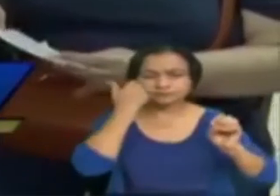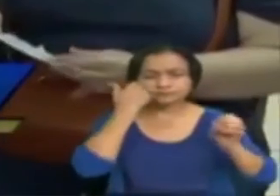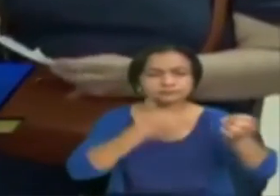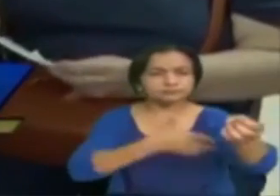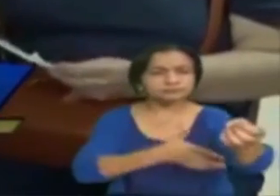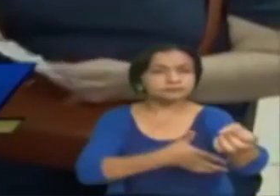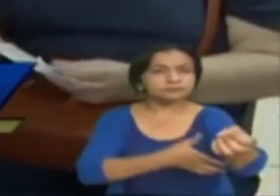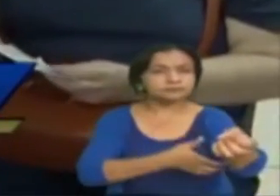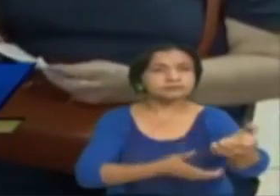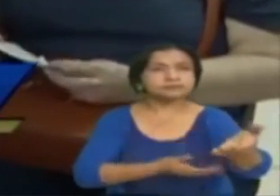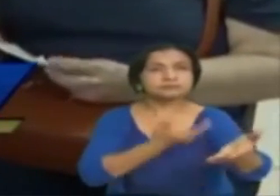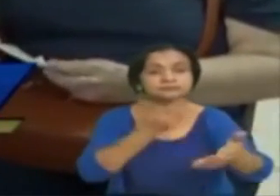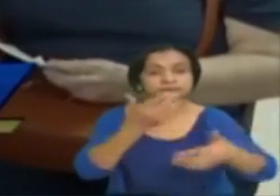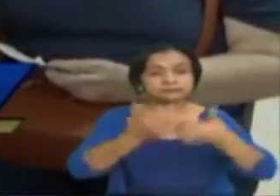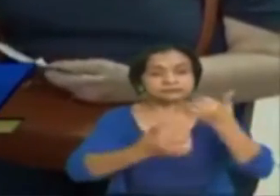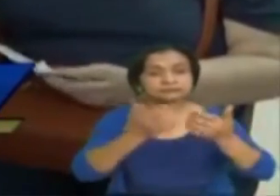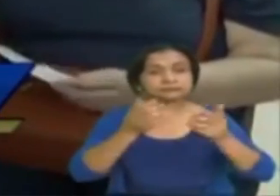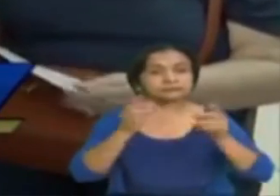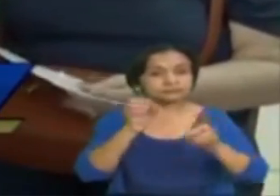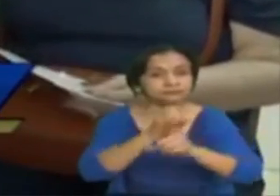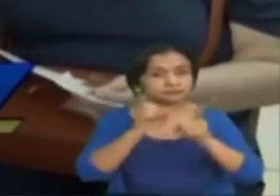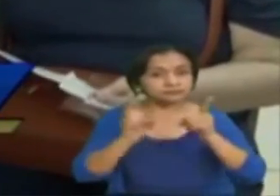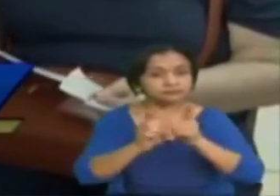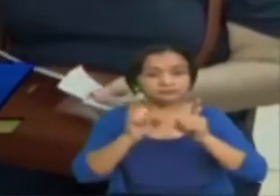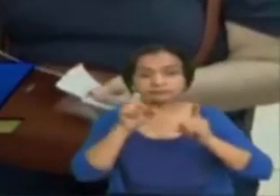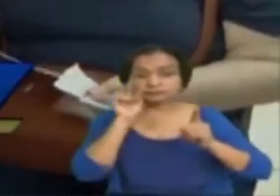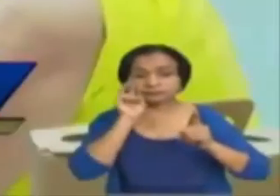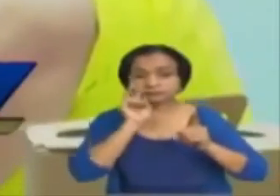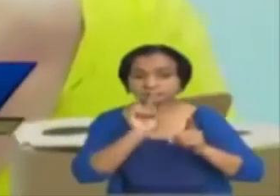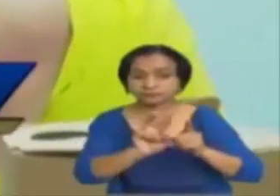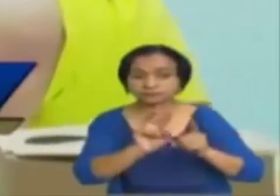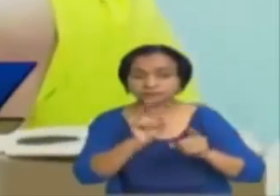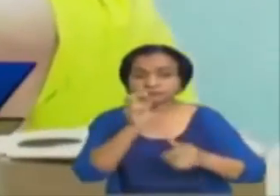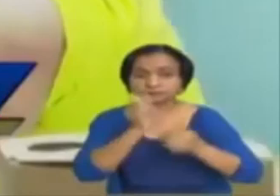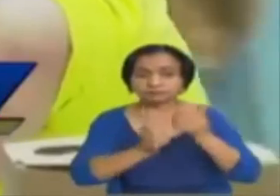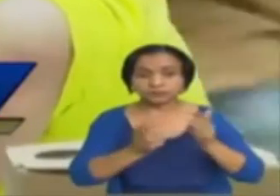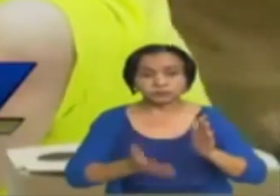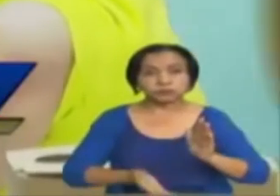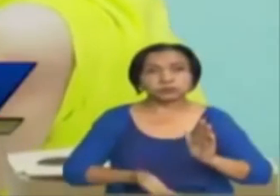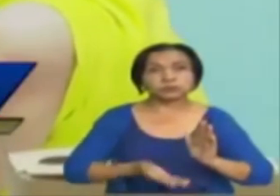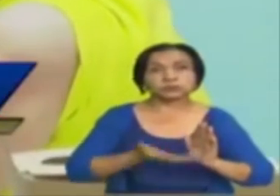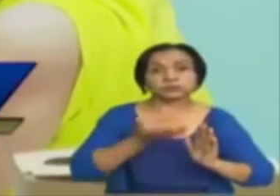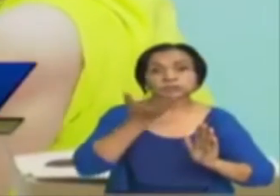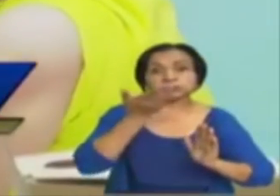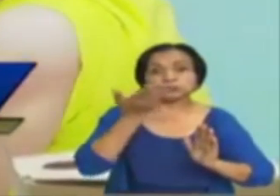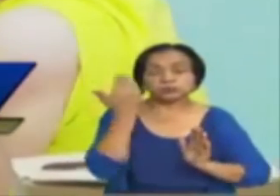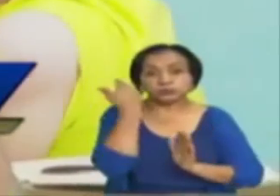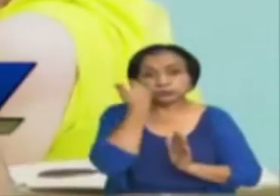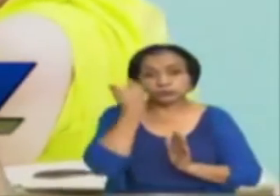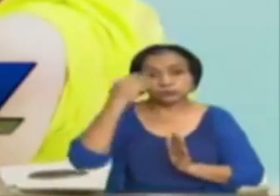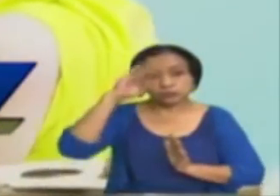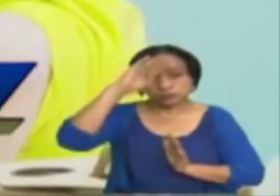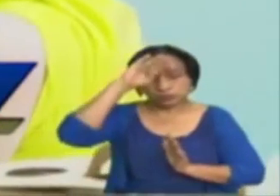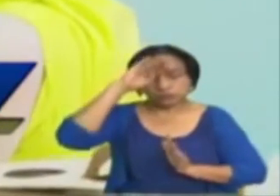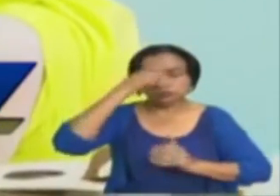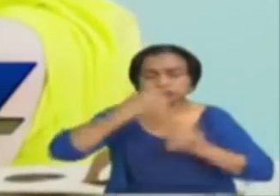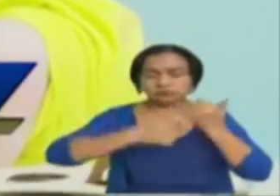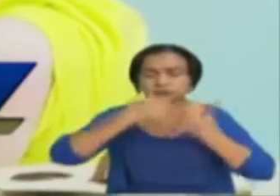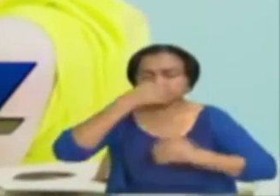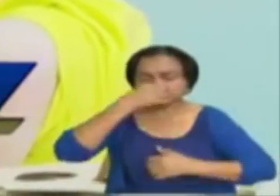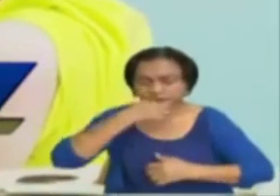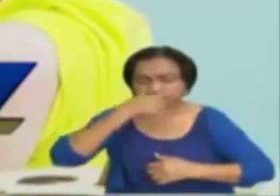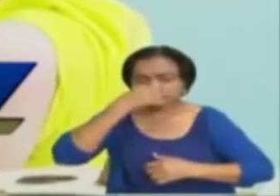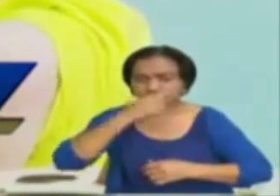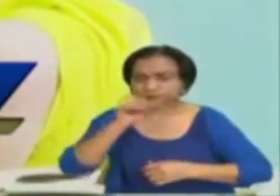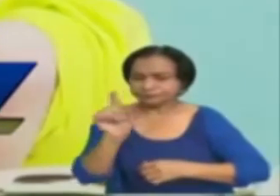Este es el cuarto día de la semana en el que se está desarrollando la aplicación de la segunda dosis de la vacuna Covishield. Este viernes se estará